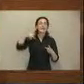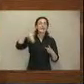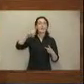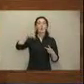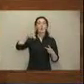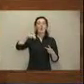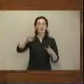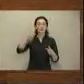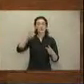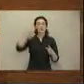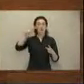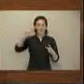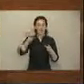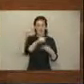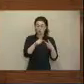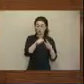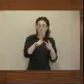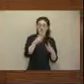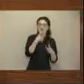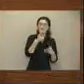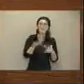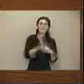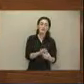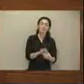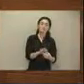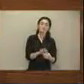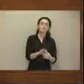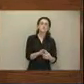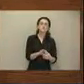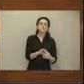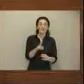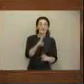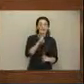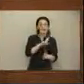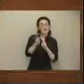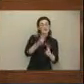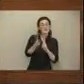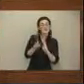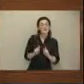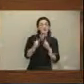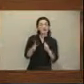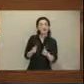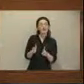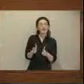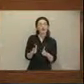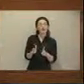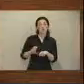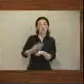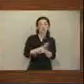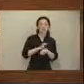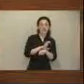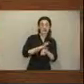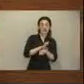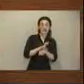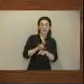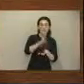Y dicen, en relación sobre todo a las respuestas facilitadas por la Consejería a